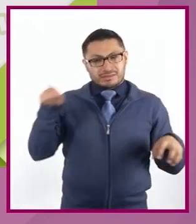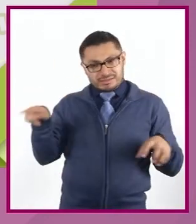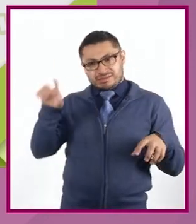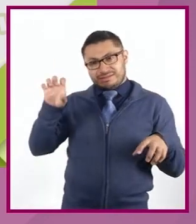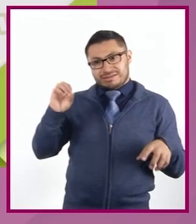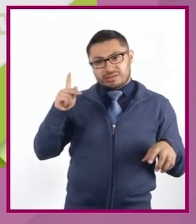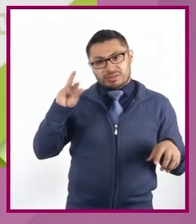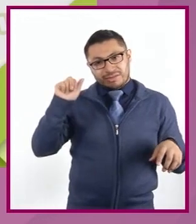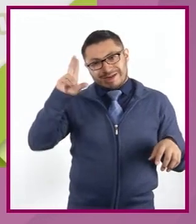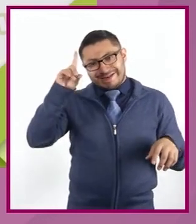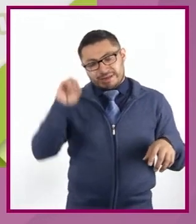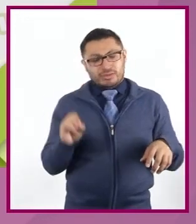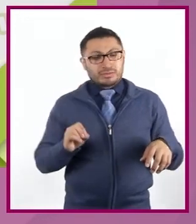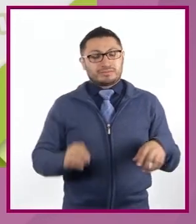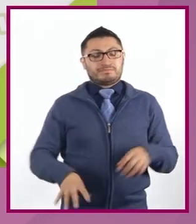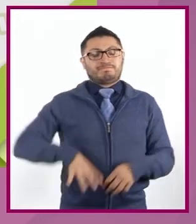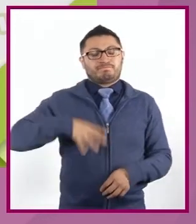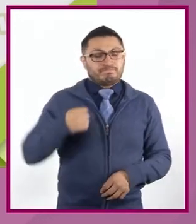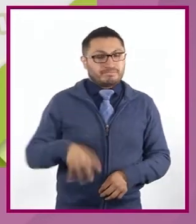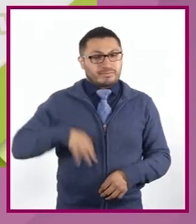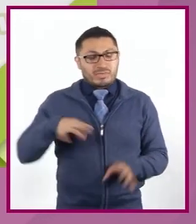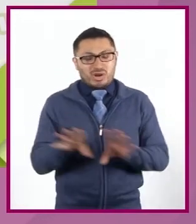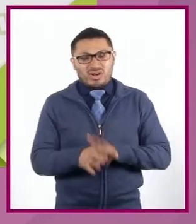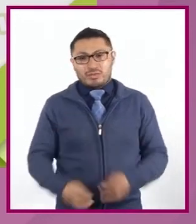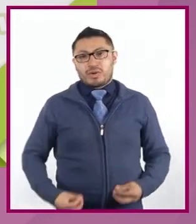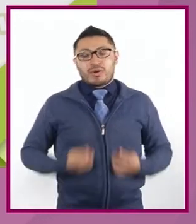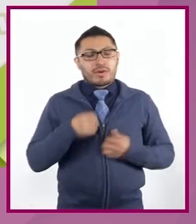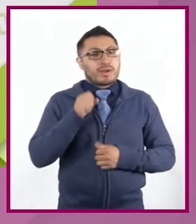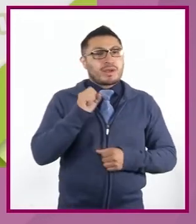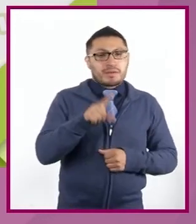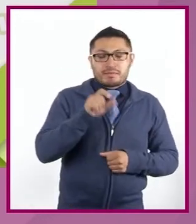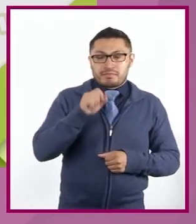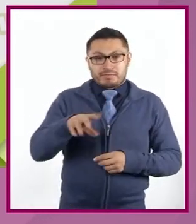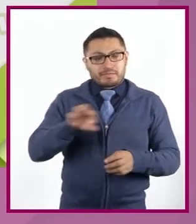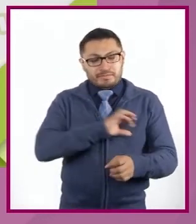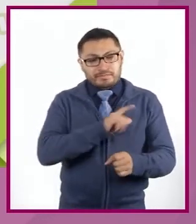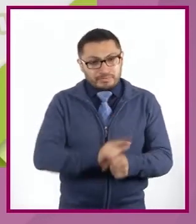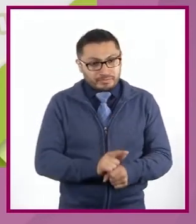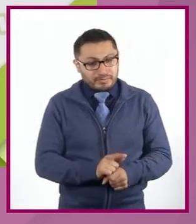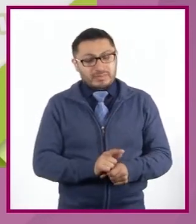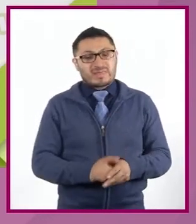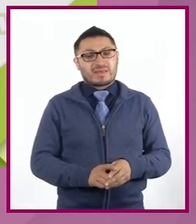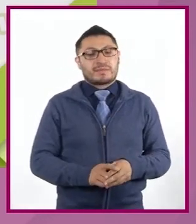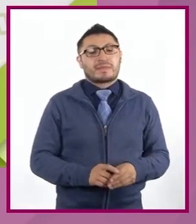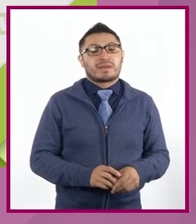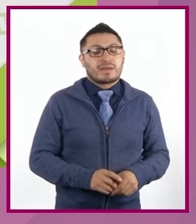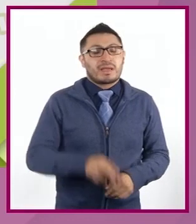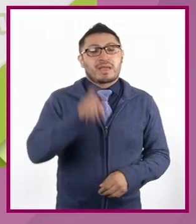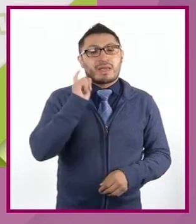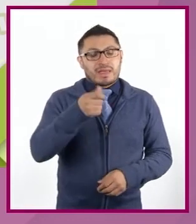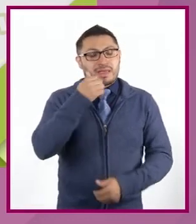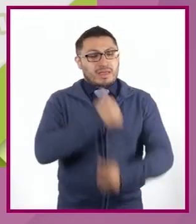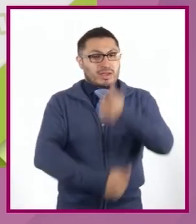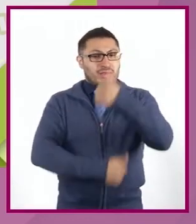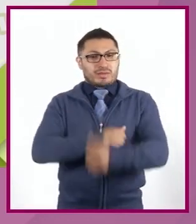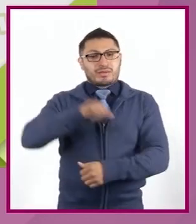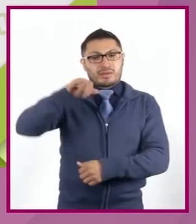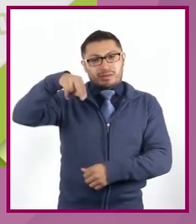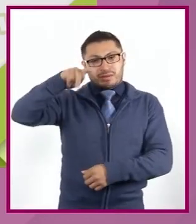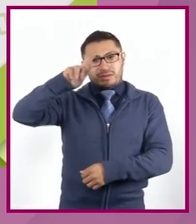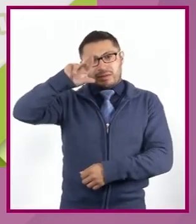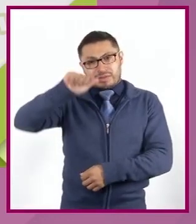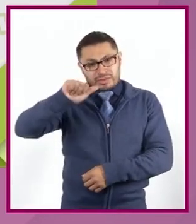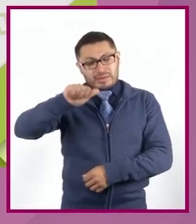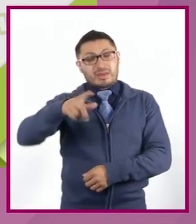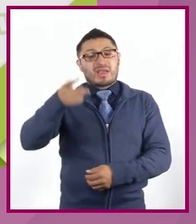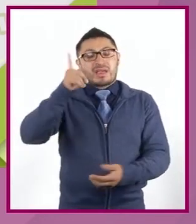la sobrevivencia entre organismos de la misma especie, es decir, competencia intraespecífica. Al final del